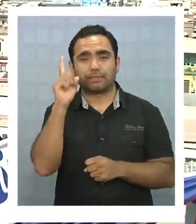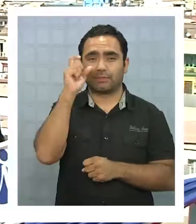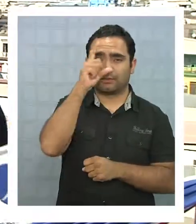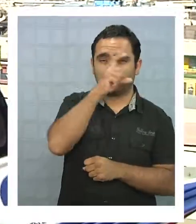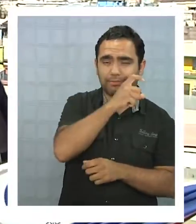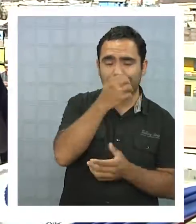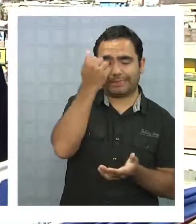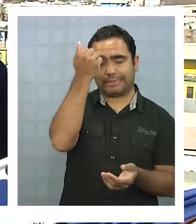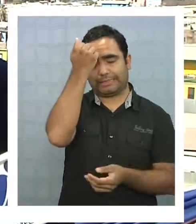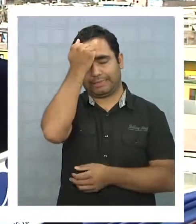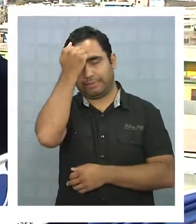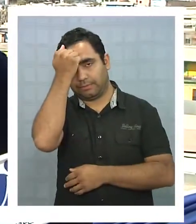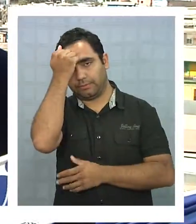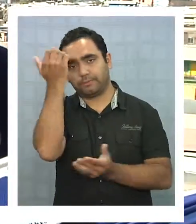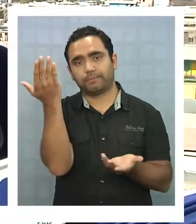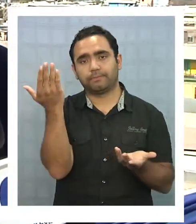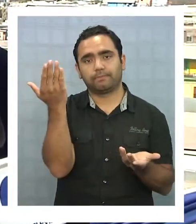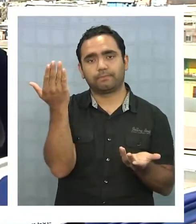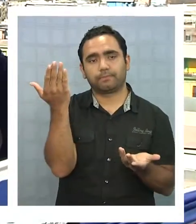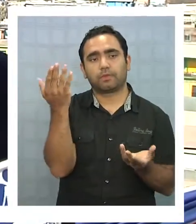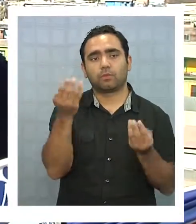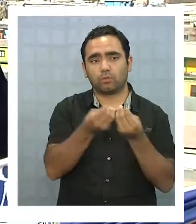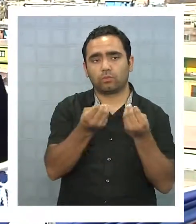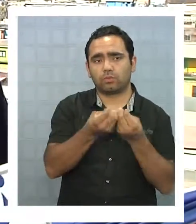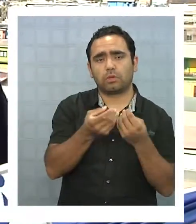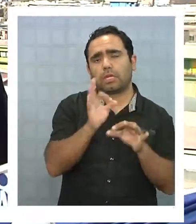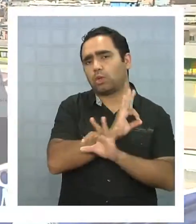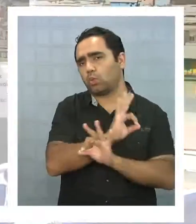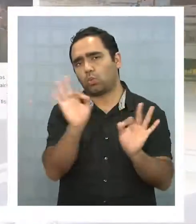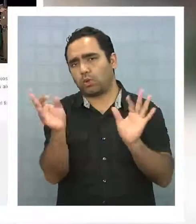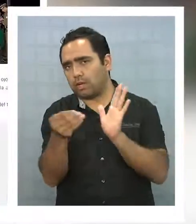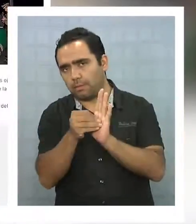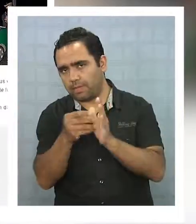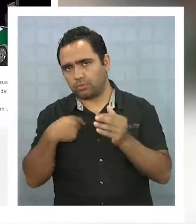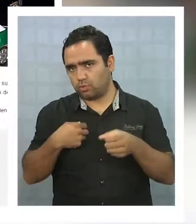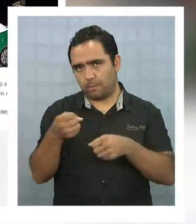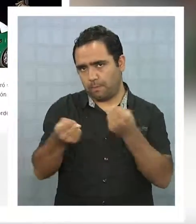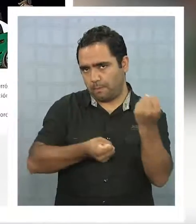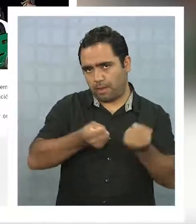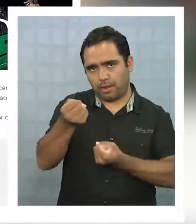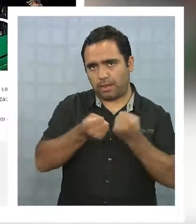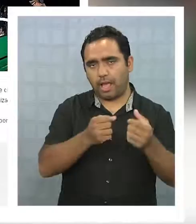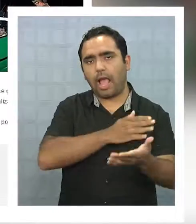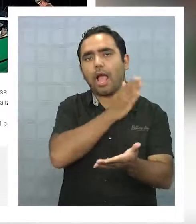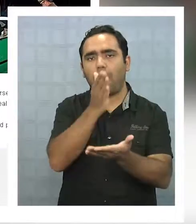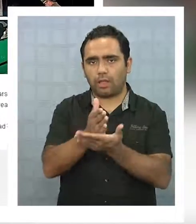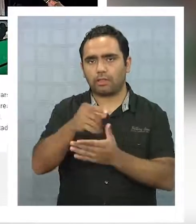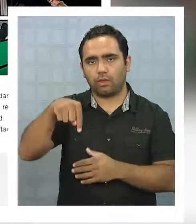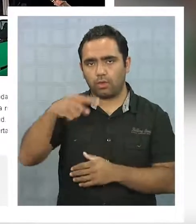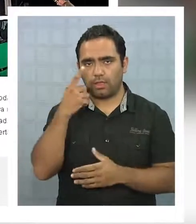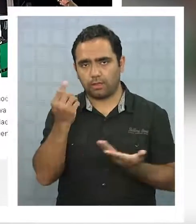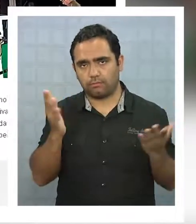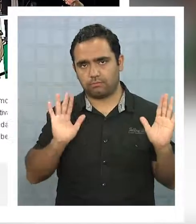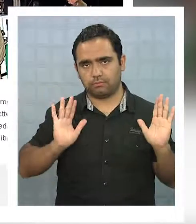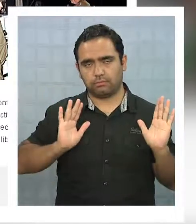mucho arrepentimiento, y tanto así que nunca más volví a manejar hasta el día de hoy.